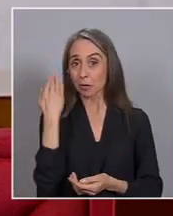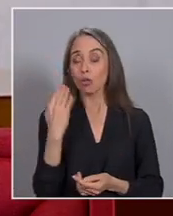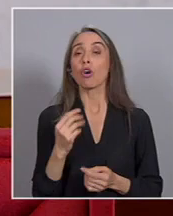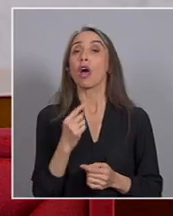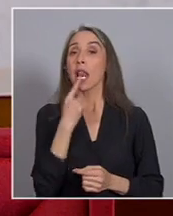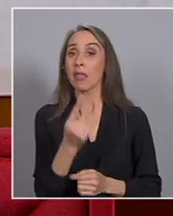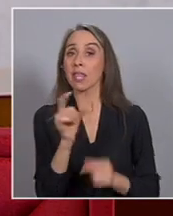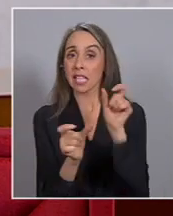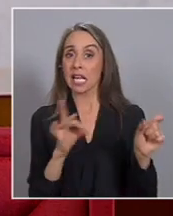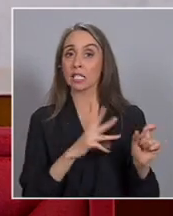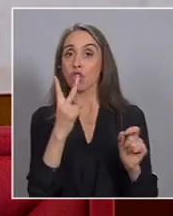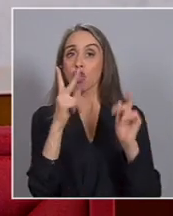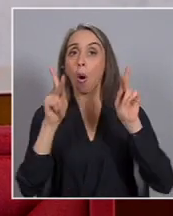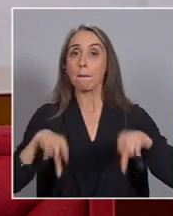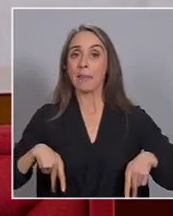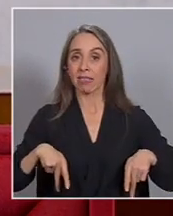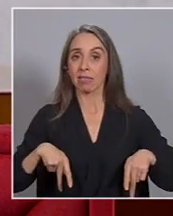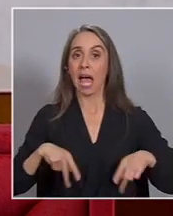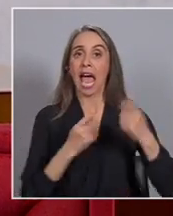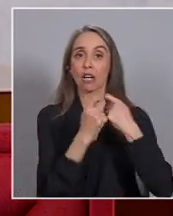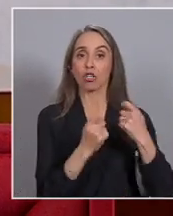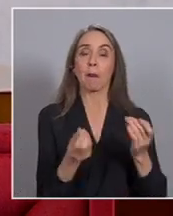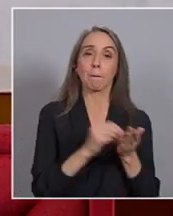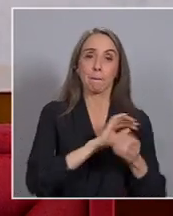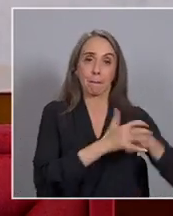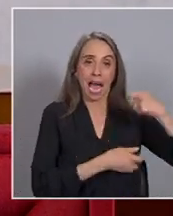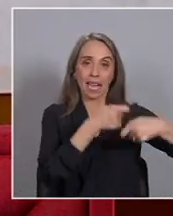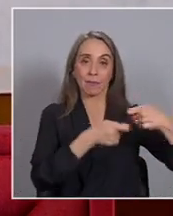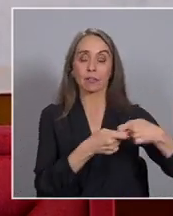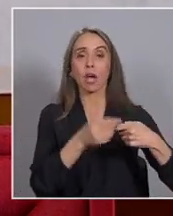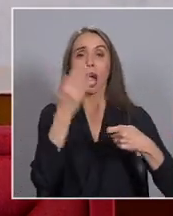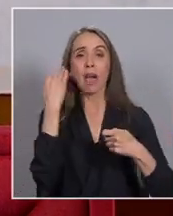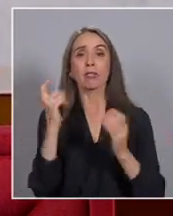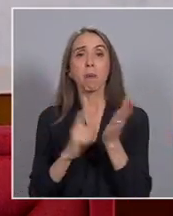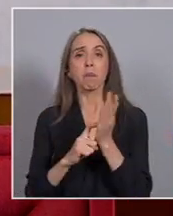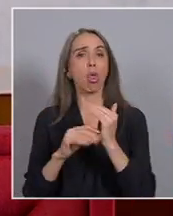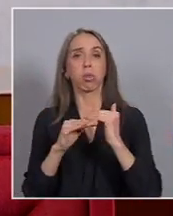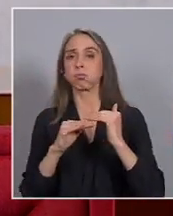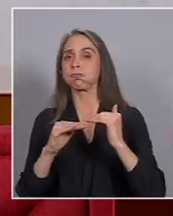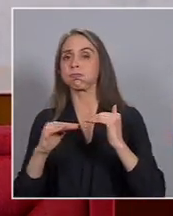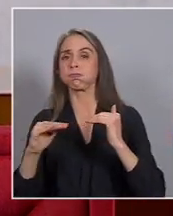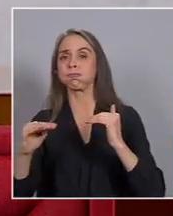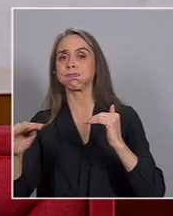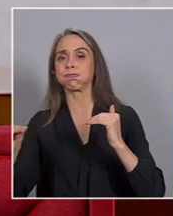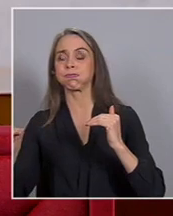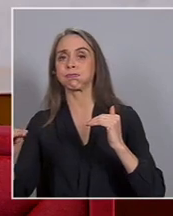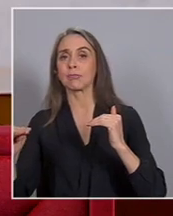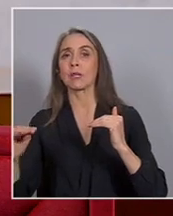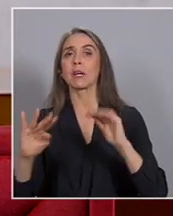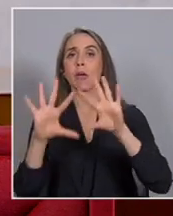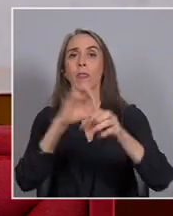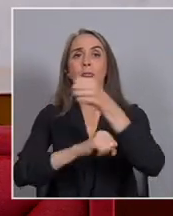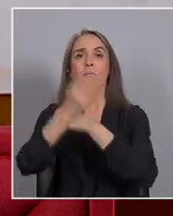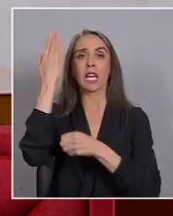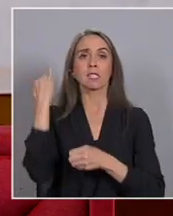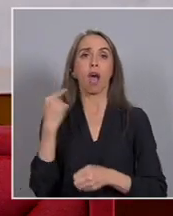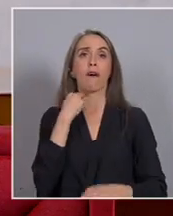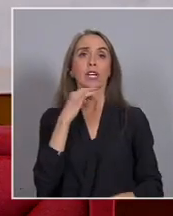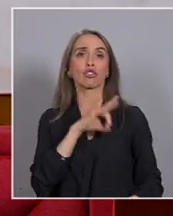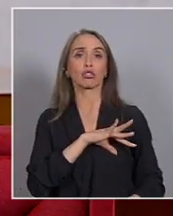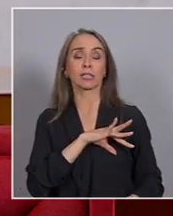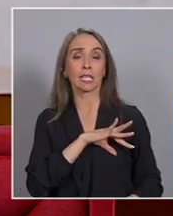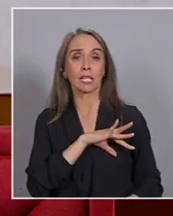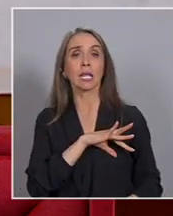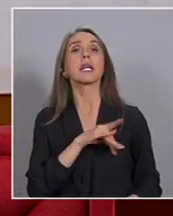metas en materia económica: elevar la inversión y salir del estancamiento productivo que había afectado al país en la última década. Para